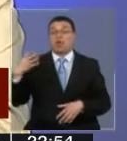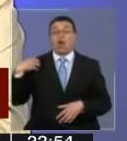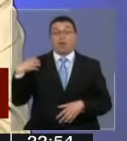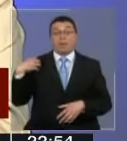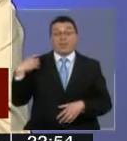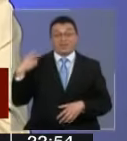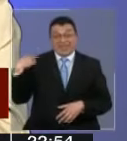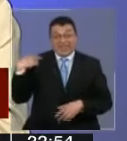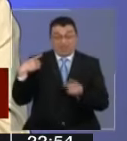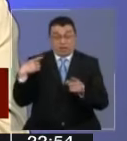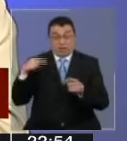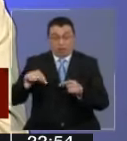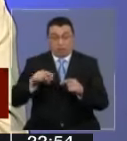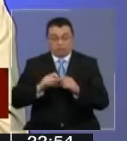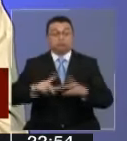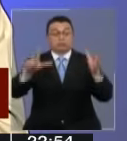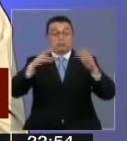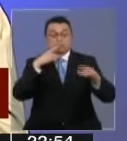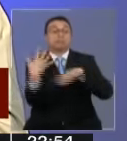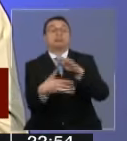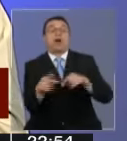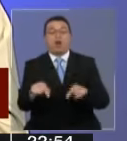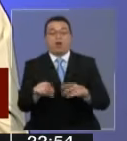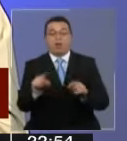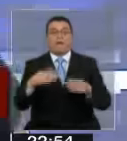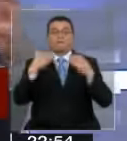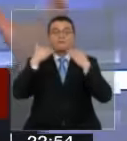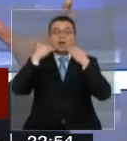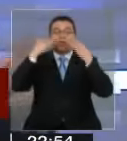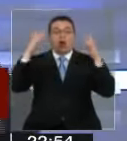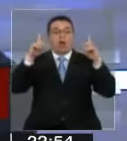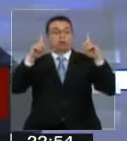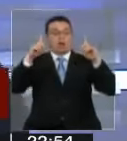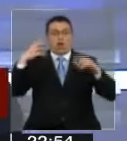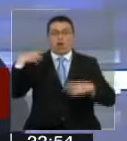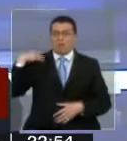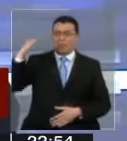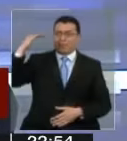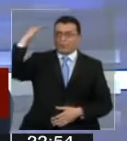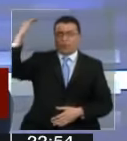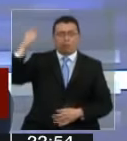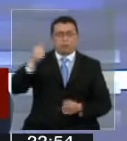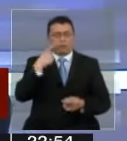recién reaccionemos. O sea, claro, no... tiene que ser una vergüenza ya como...